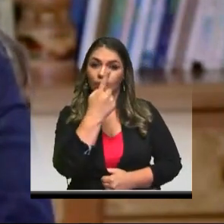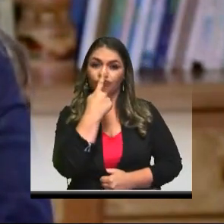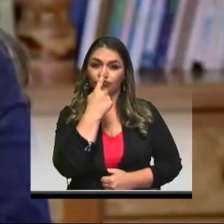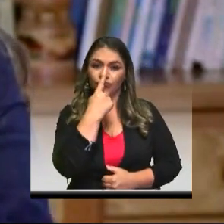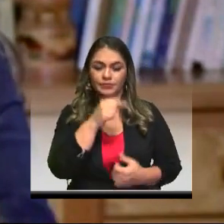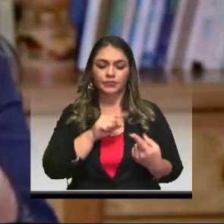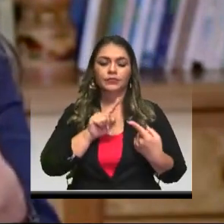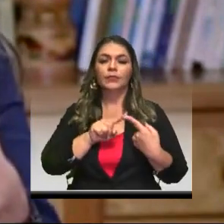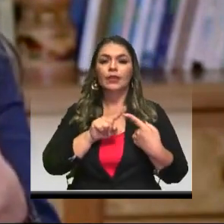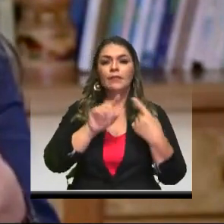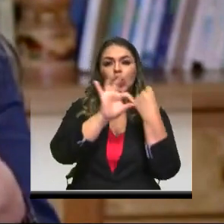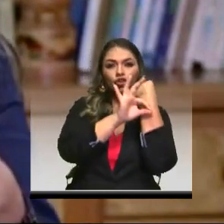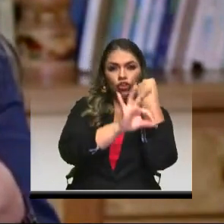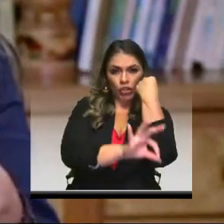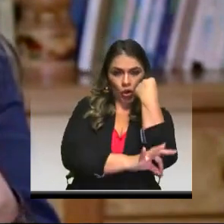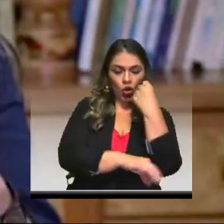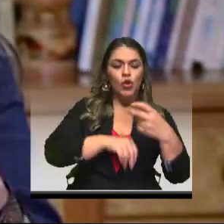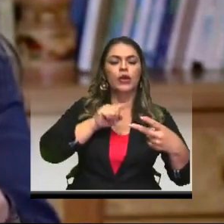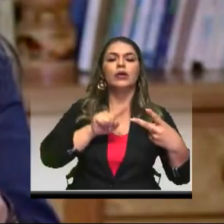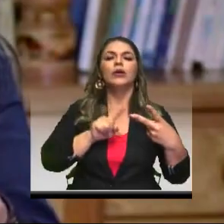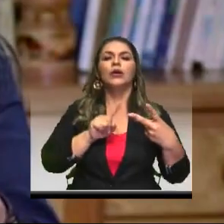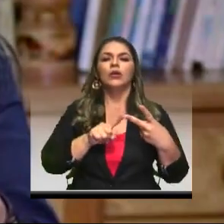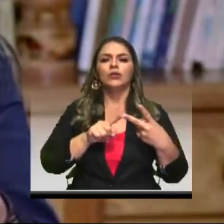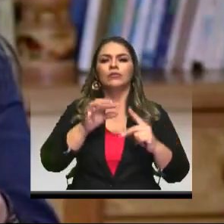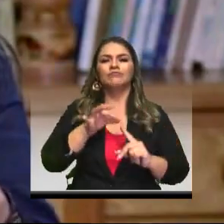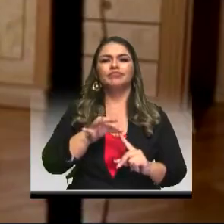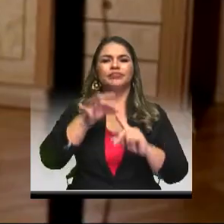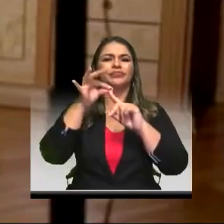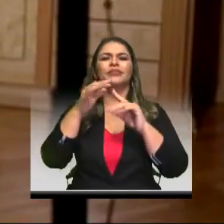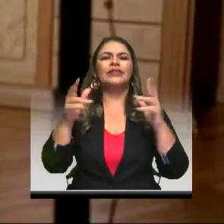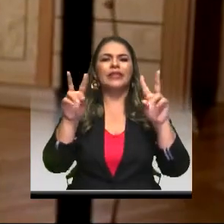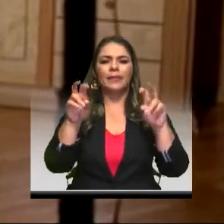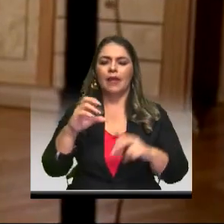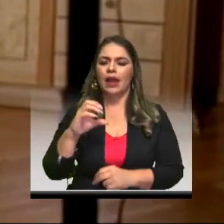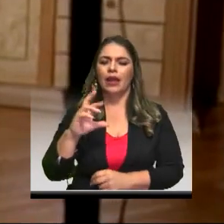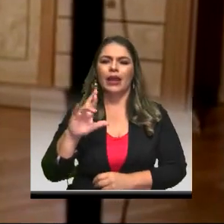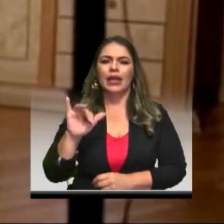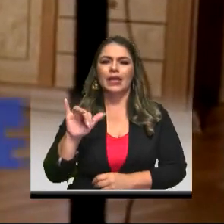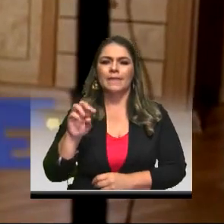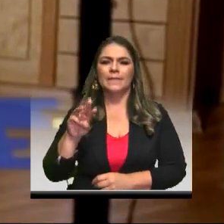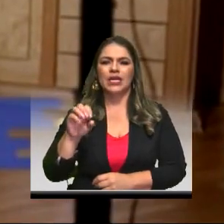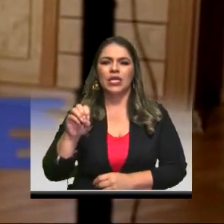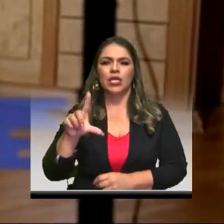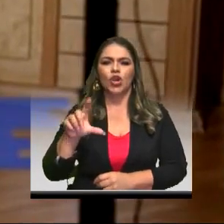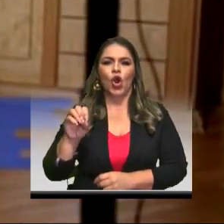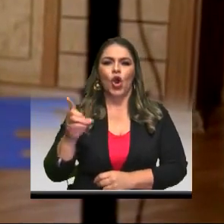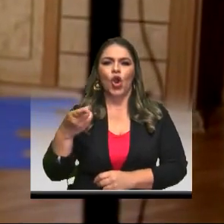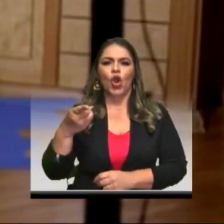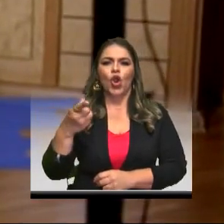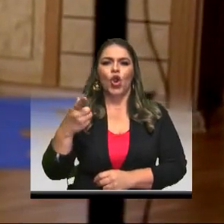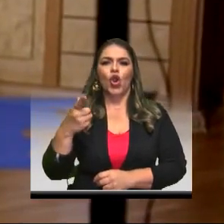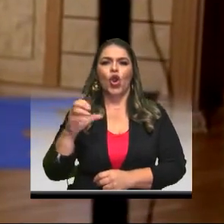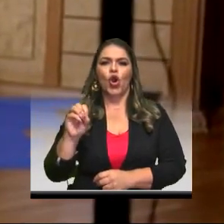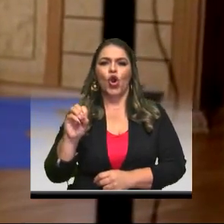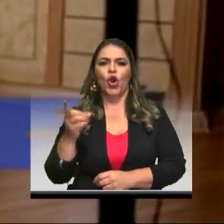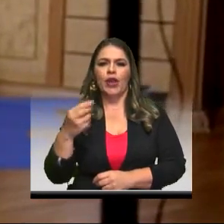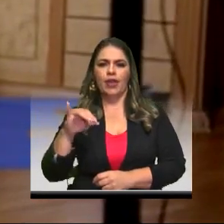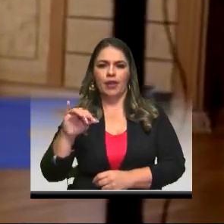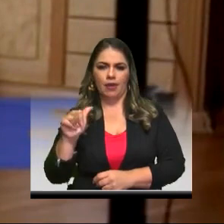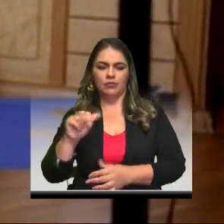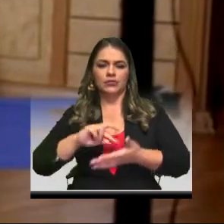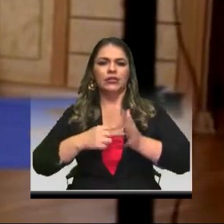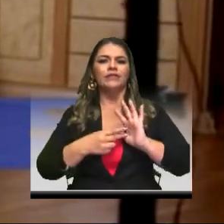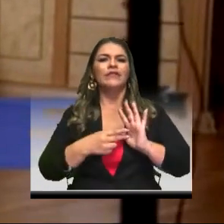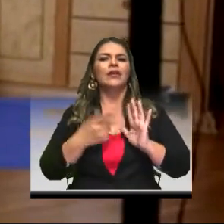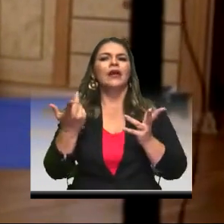primero psicología y después a especializarte en criminología. Tú, en ese momento, desde que decides tu carrera,